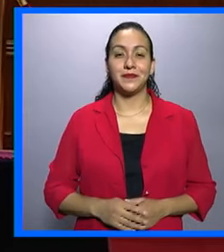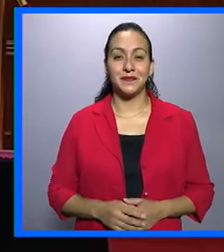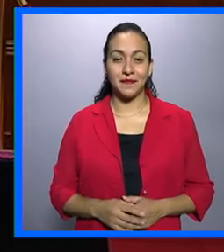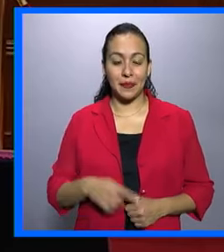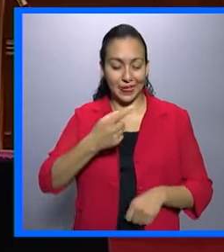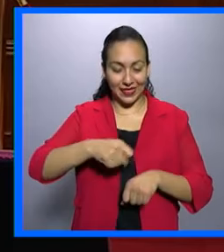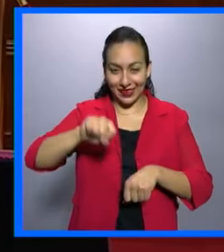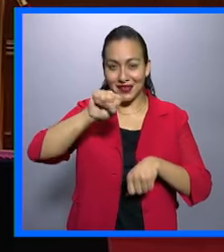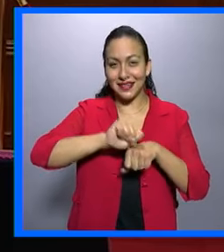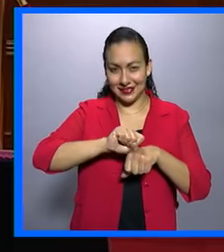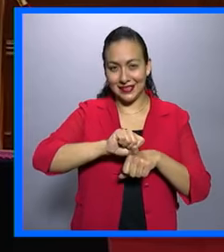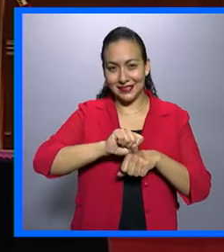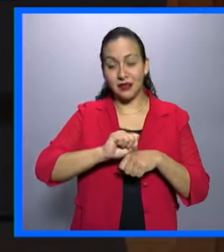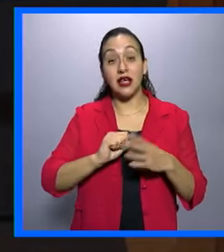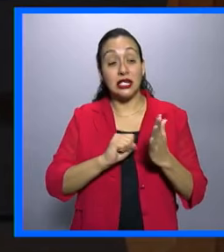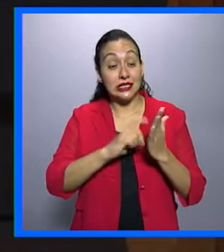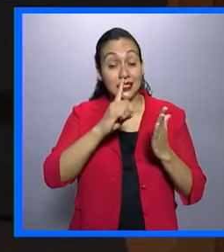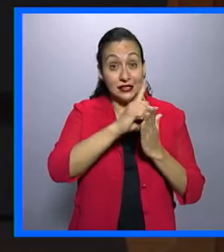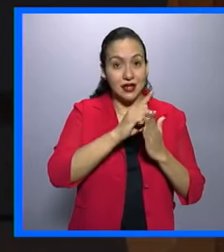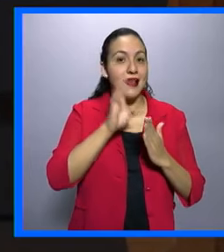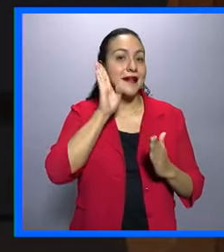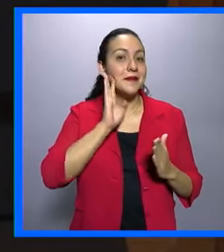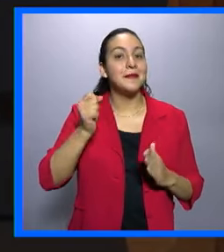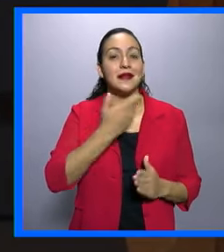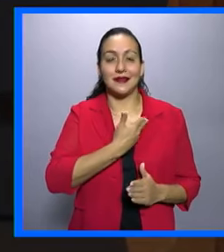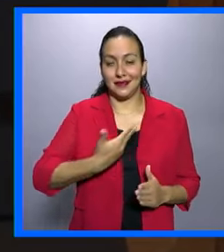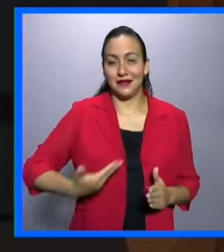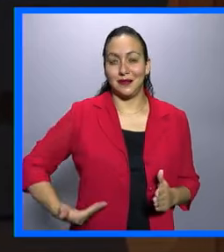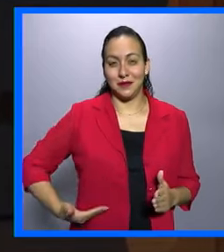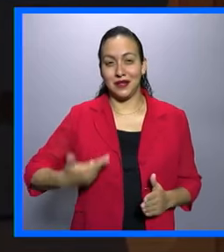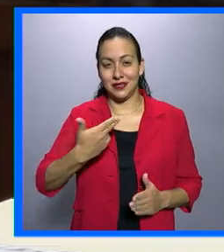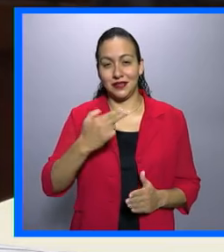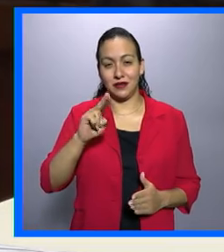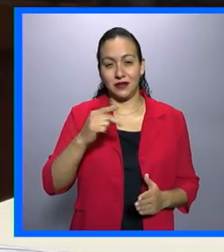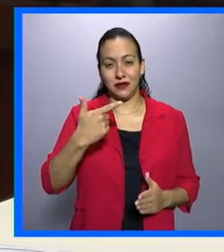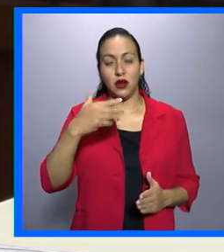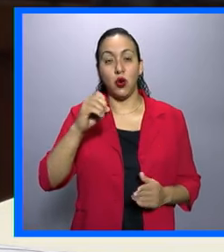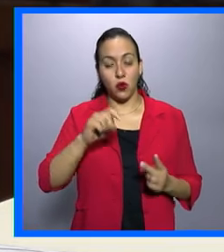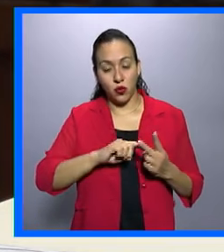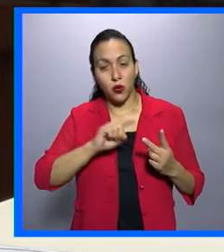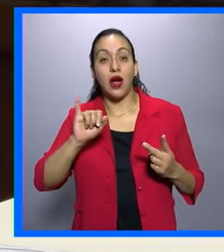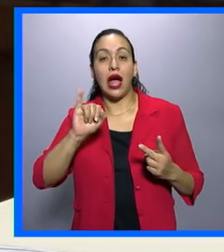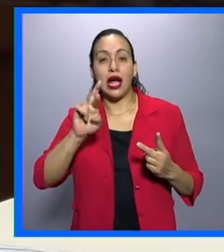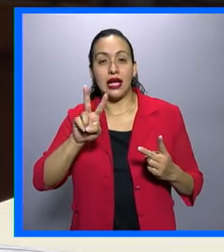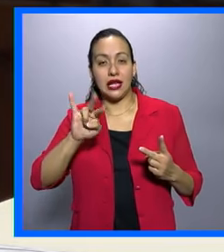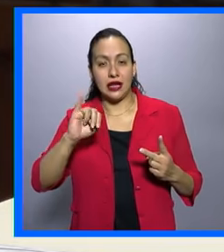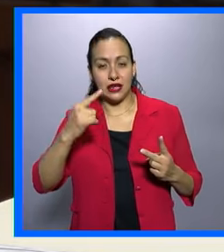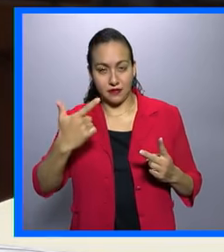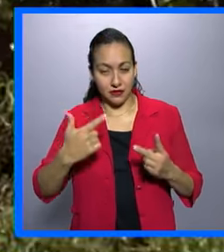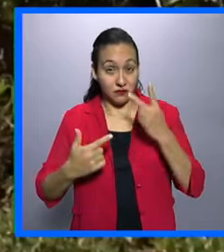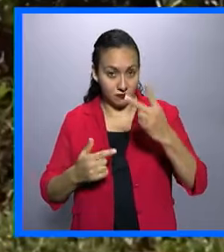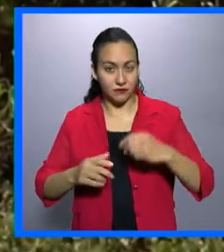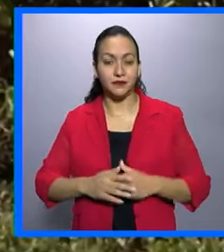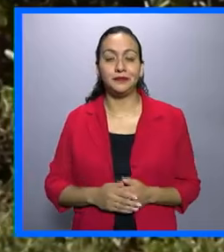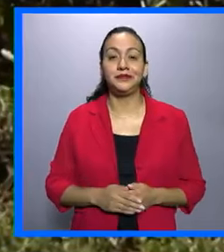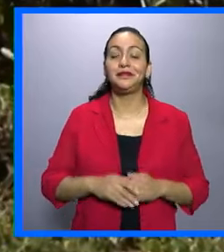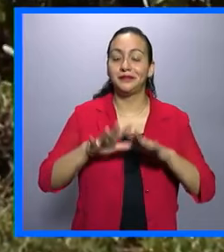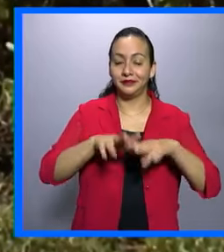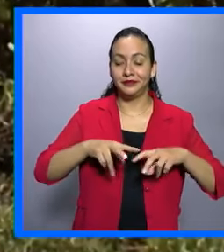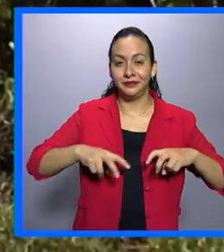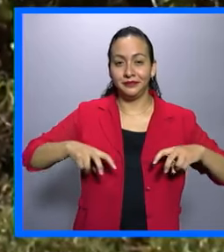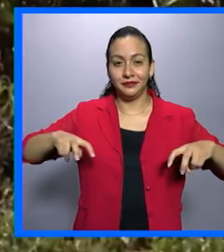Esta semana, por solicitud del ministro presidente Hugo Aguilar Ortiz y el ministro Irving Espinosa Betanzo, el Pleno de la